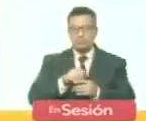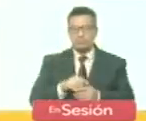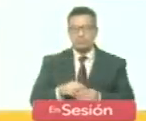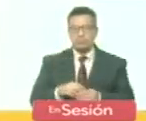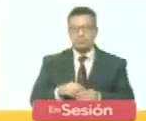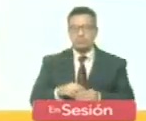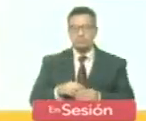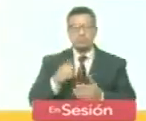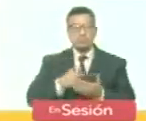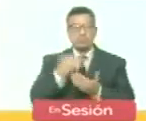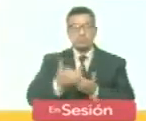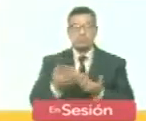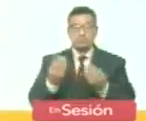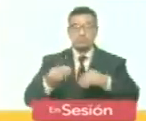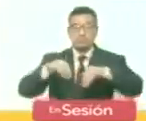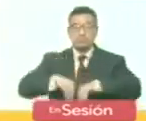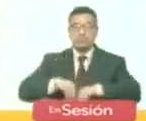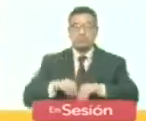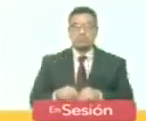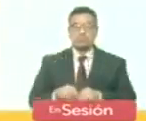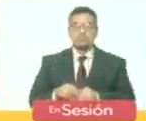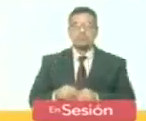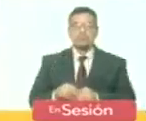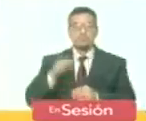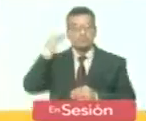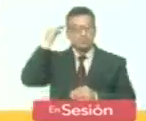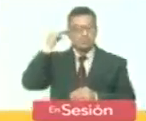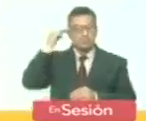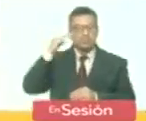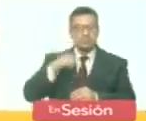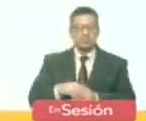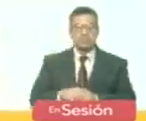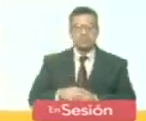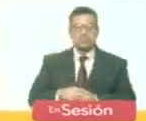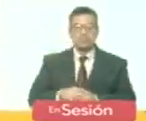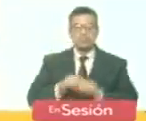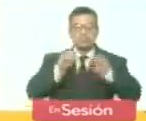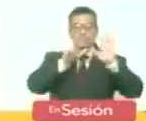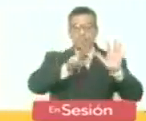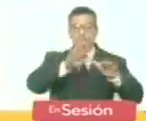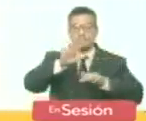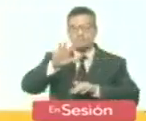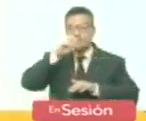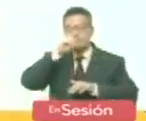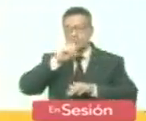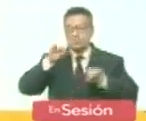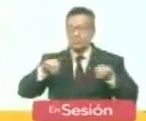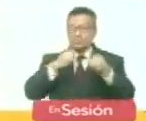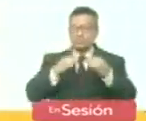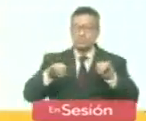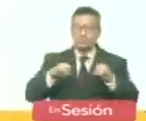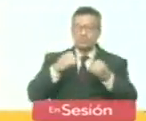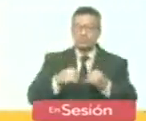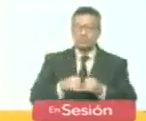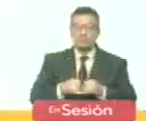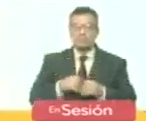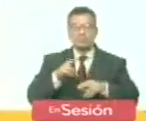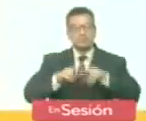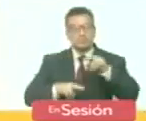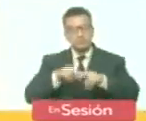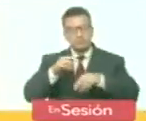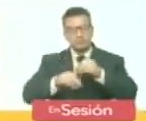del proyecto de acuerdo en conmemoración al 85 aniversario de la